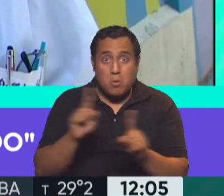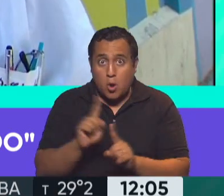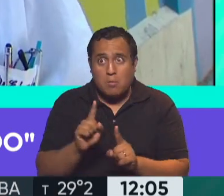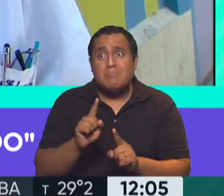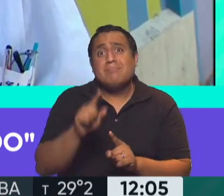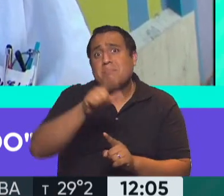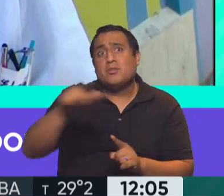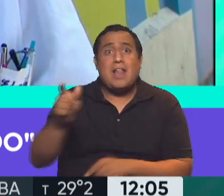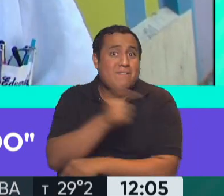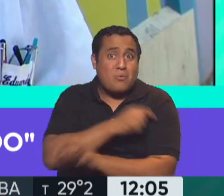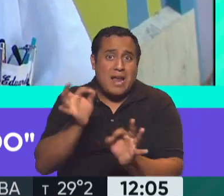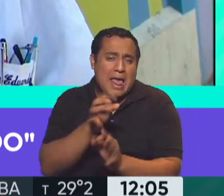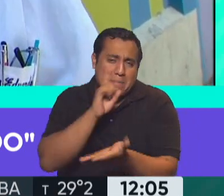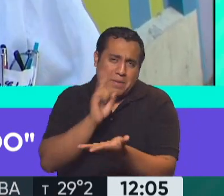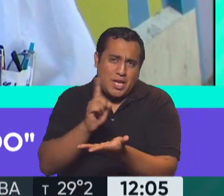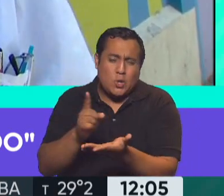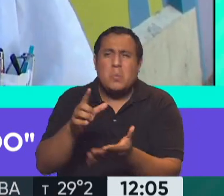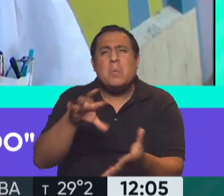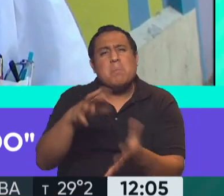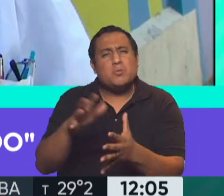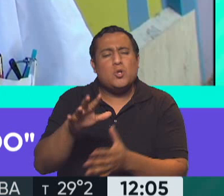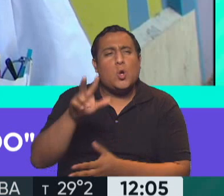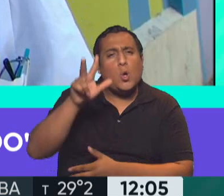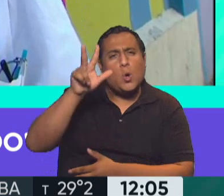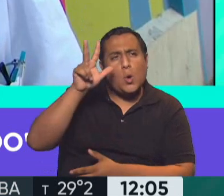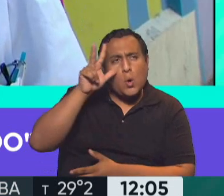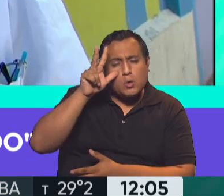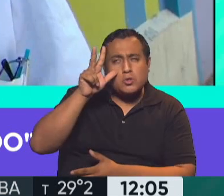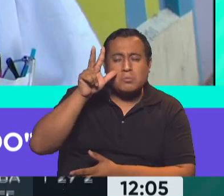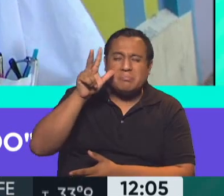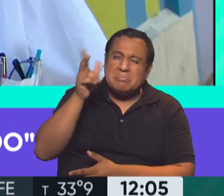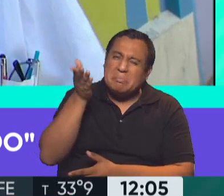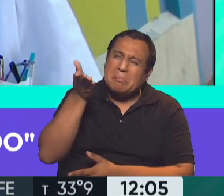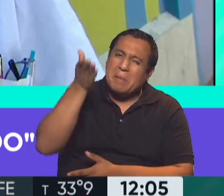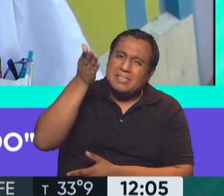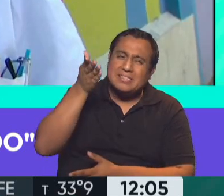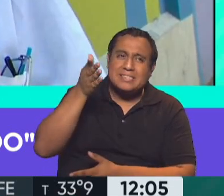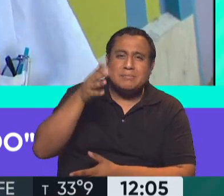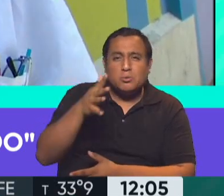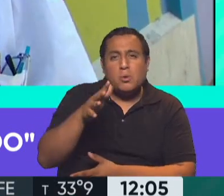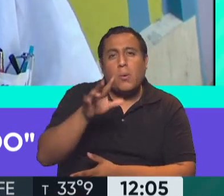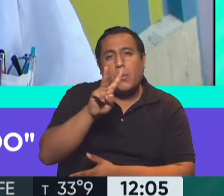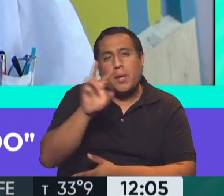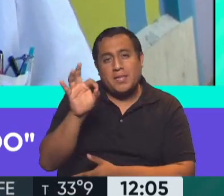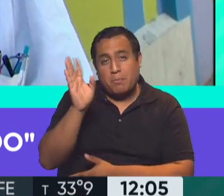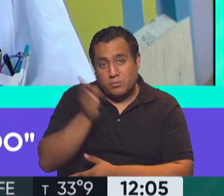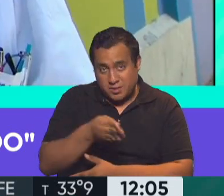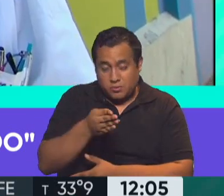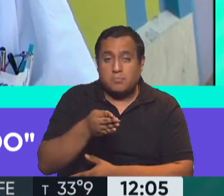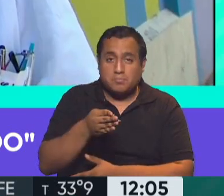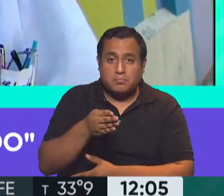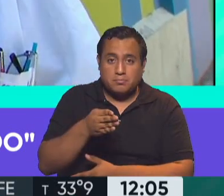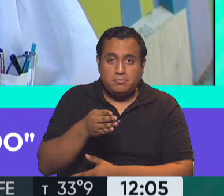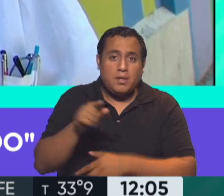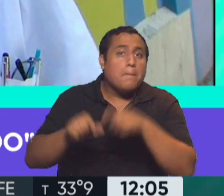expuesta, que si uno analiza son alrededor del 8, un poquito más, es alrededor del 20%